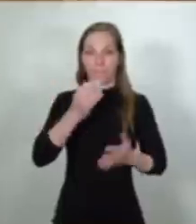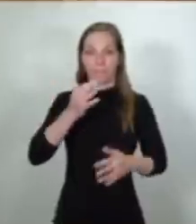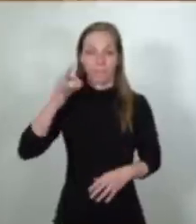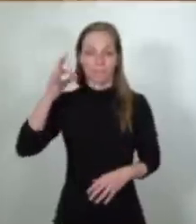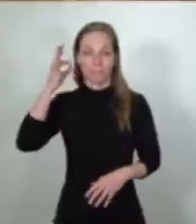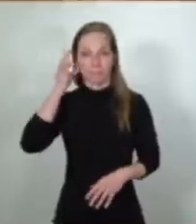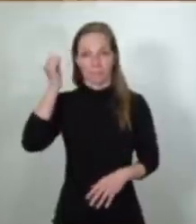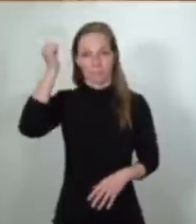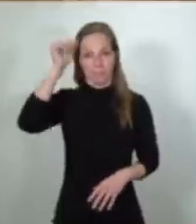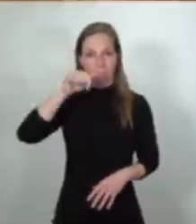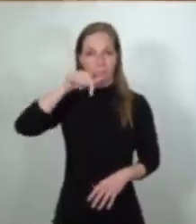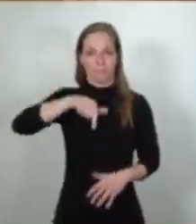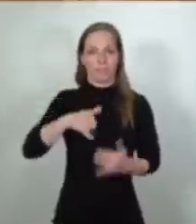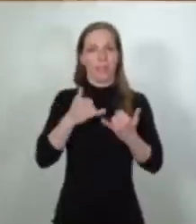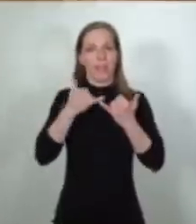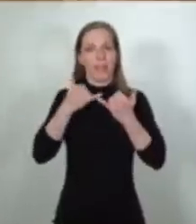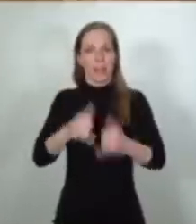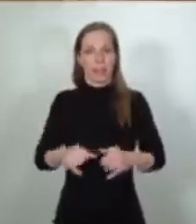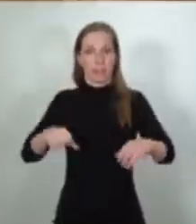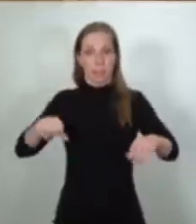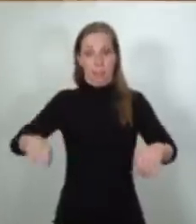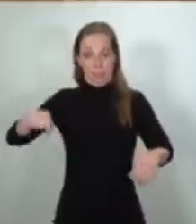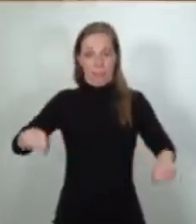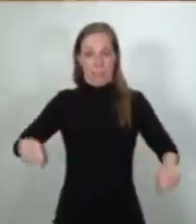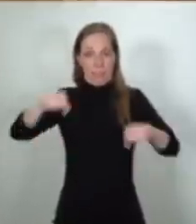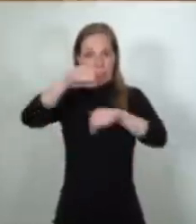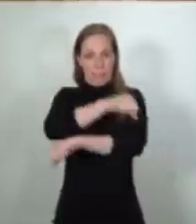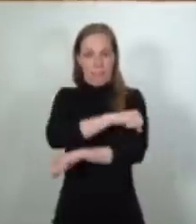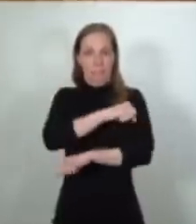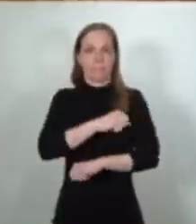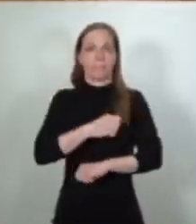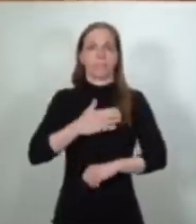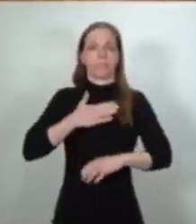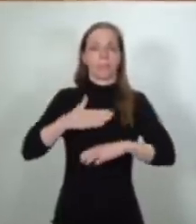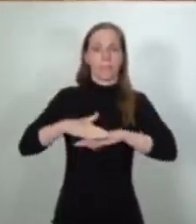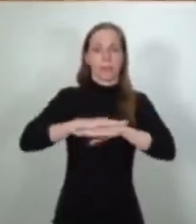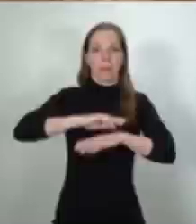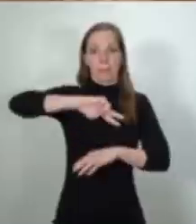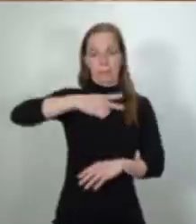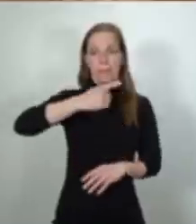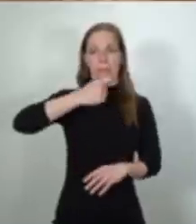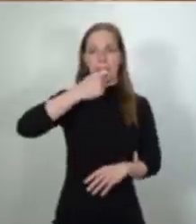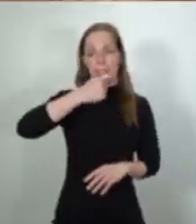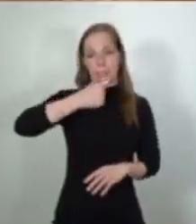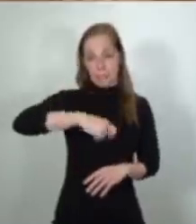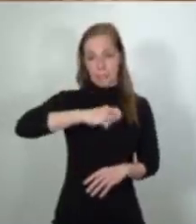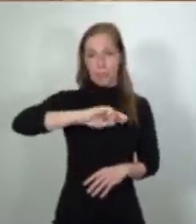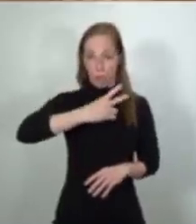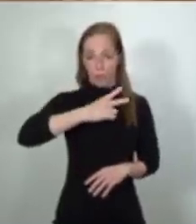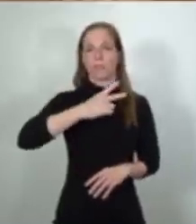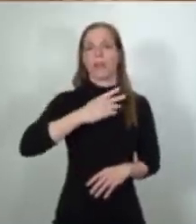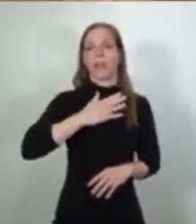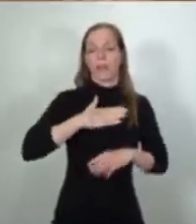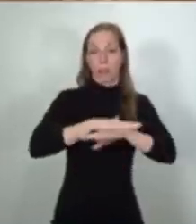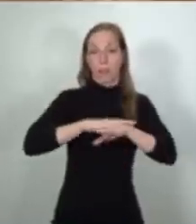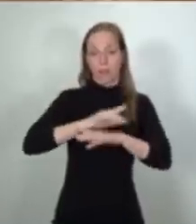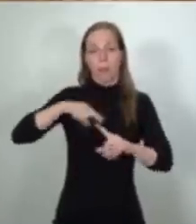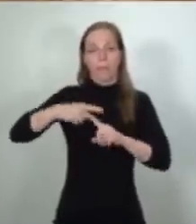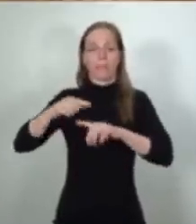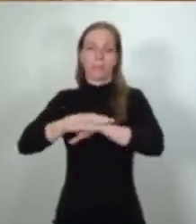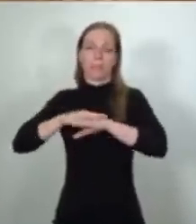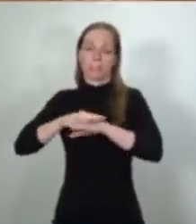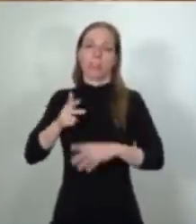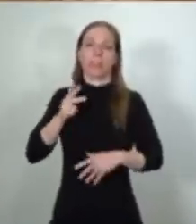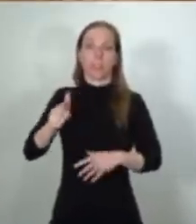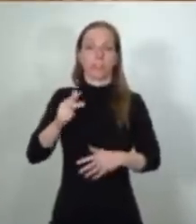Bienvenidos al acto de traspaso de carteras de la Vicepresidencia Segunda del Gobierno y Ministerio de Derechos Sociales y